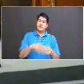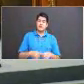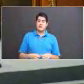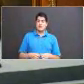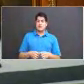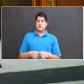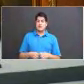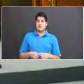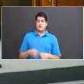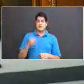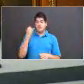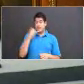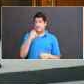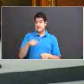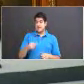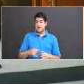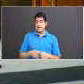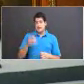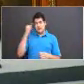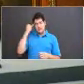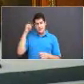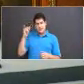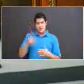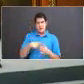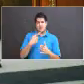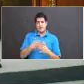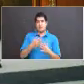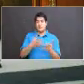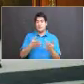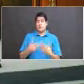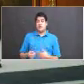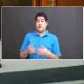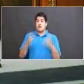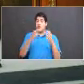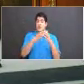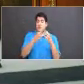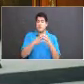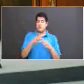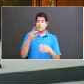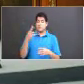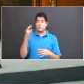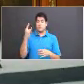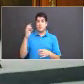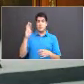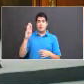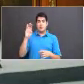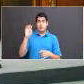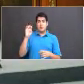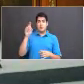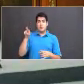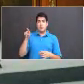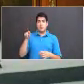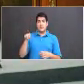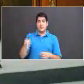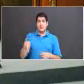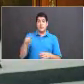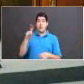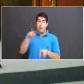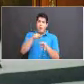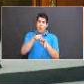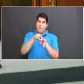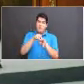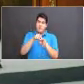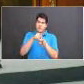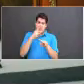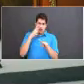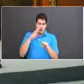Imagínense cuando llegó a la tribu de qué sé yo, de Rubén, un pie. ¿Qué pasó? ¿Qué es